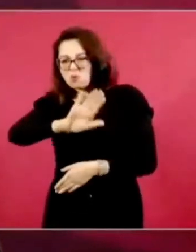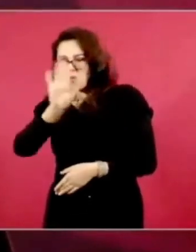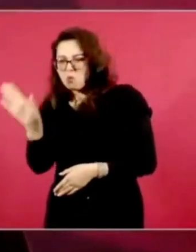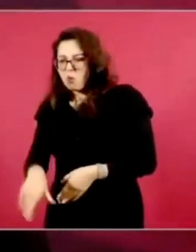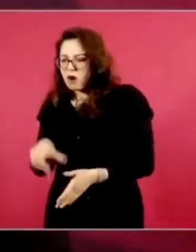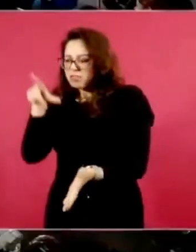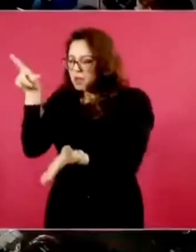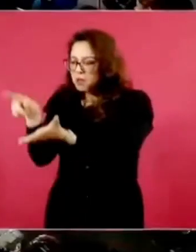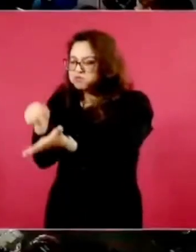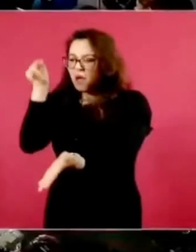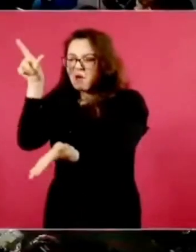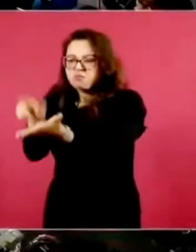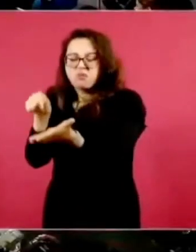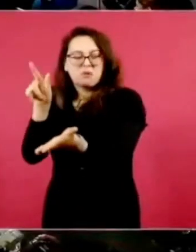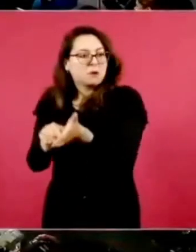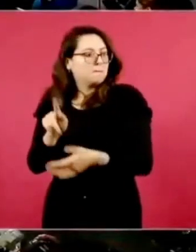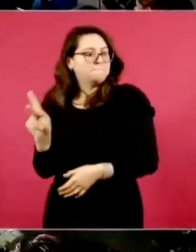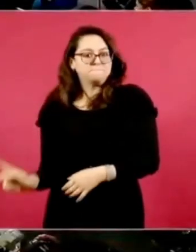sopilotas y los sopilotes.